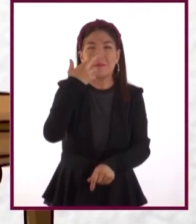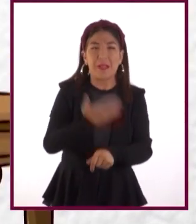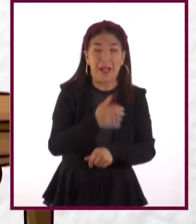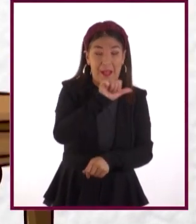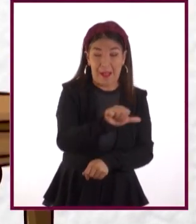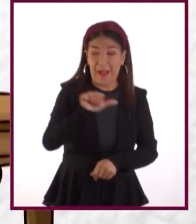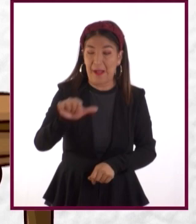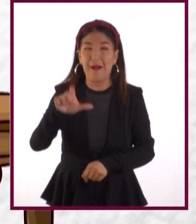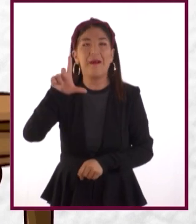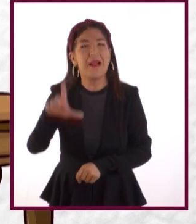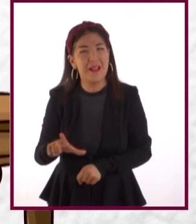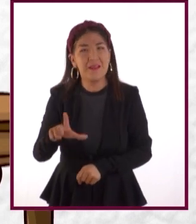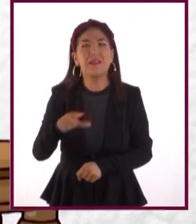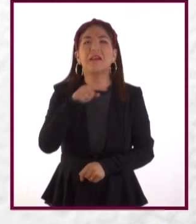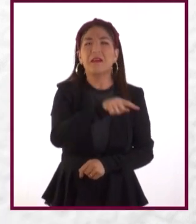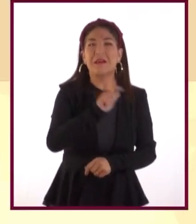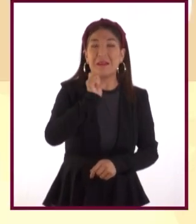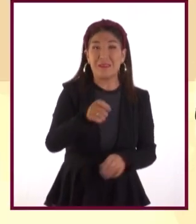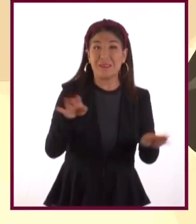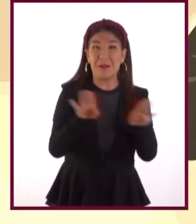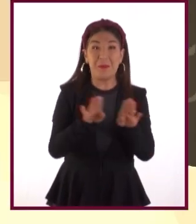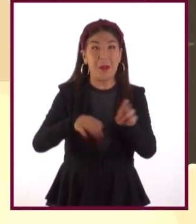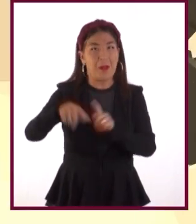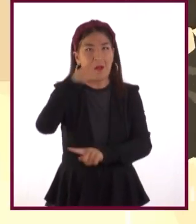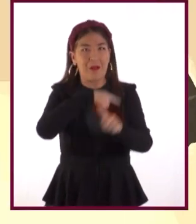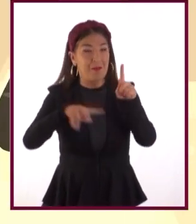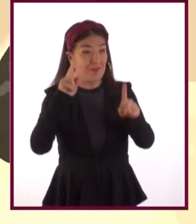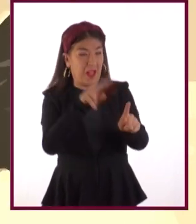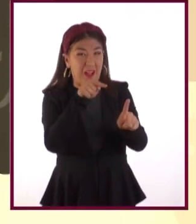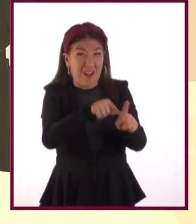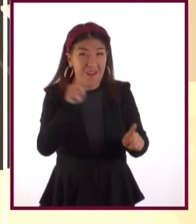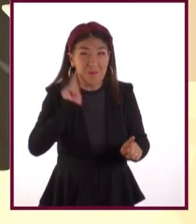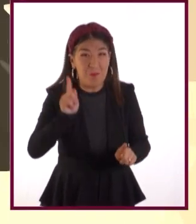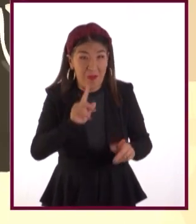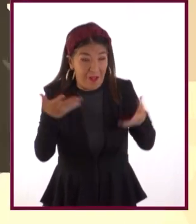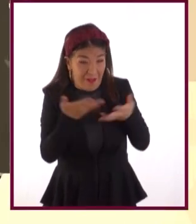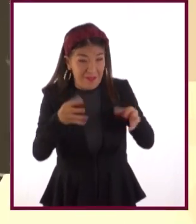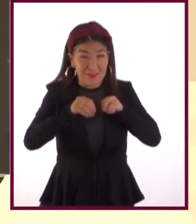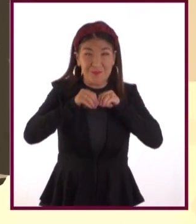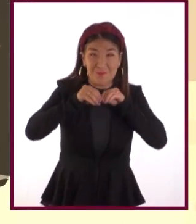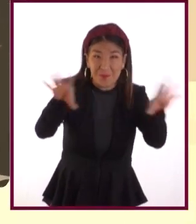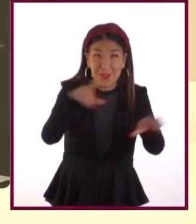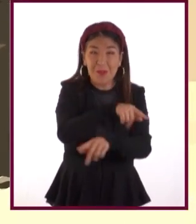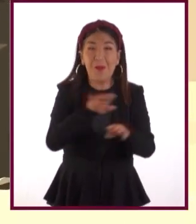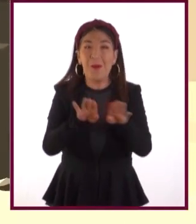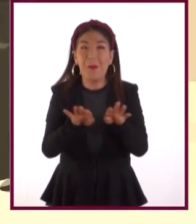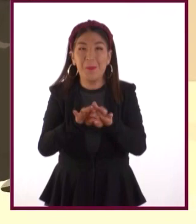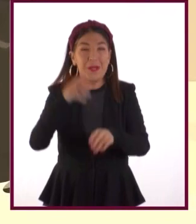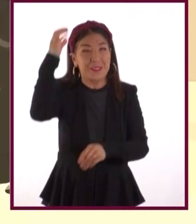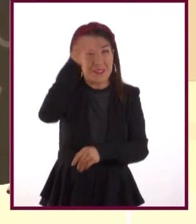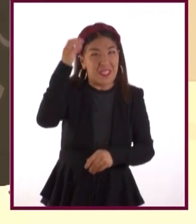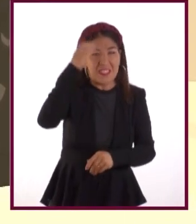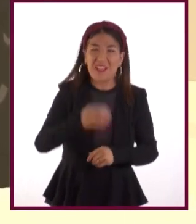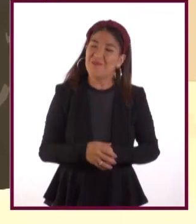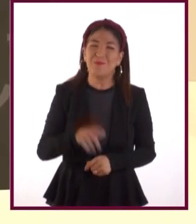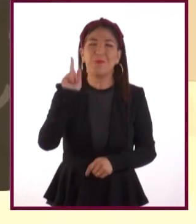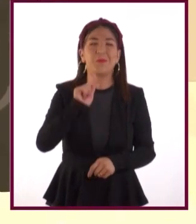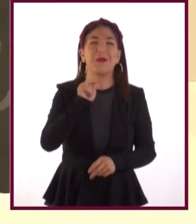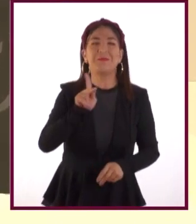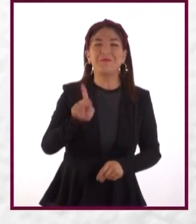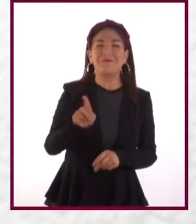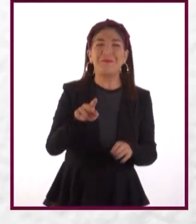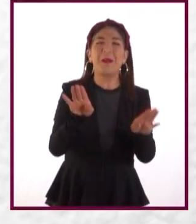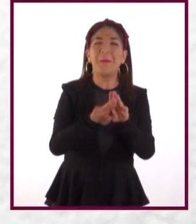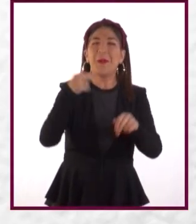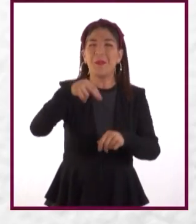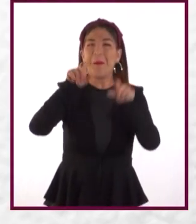pero bajo las iniciales AAL, puesto que no era del todo bien visto que una mujer hiciera público su trabajo en